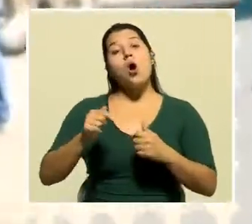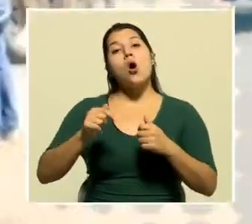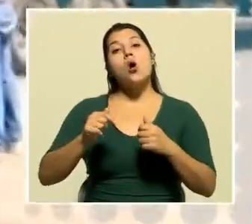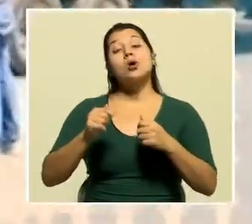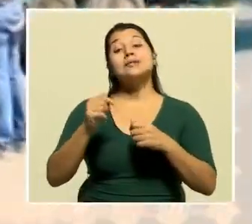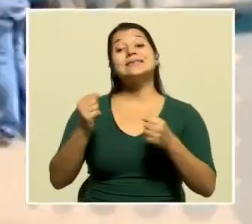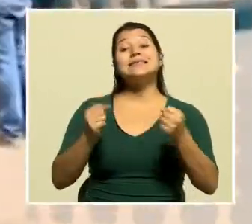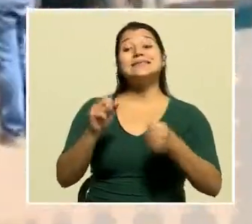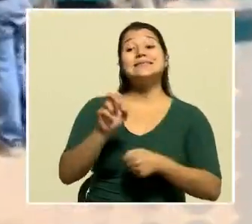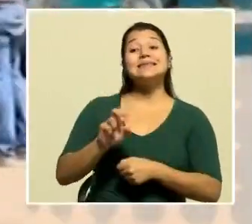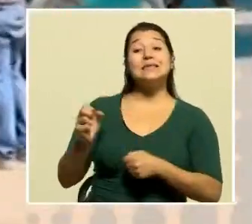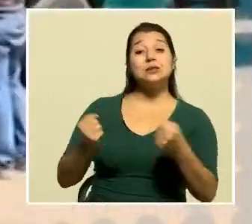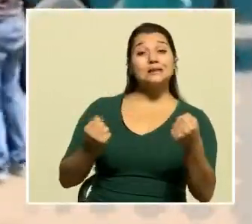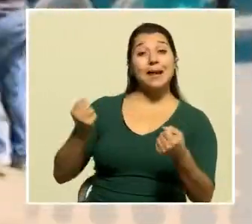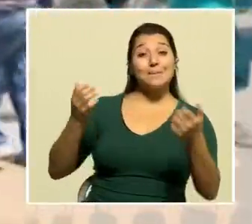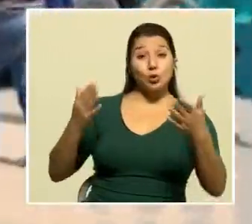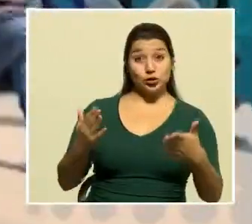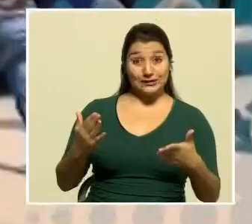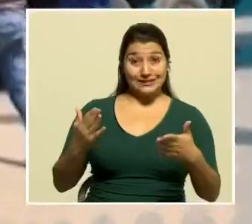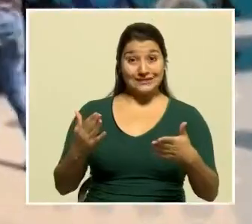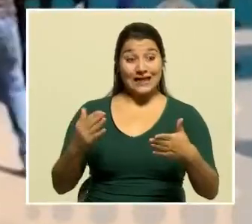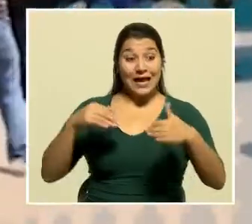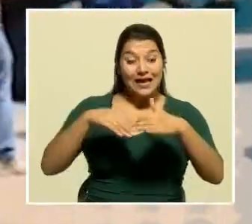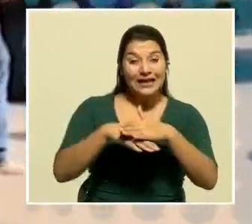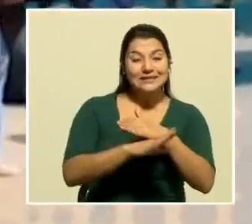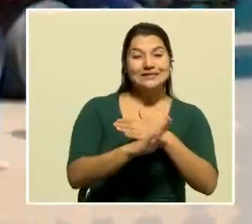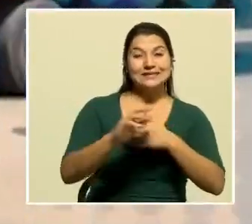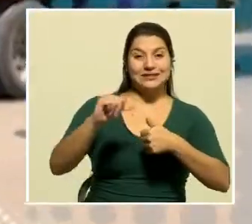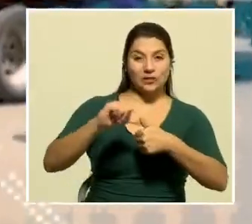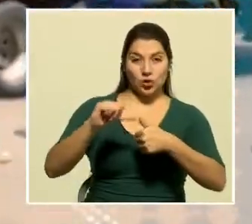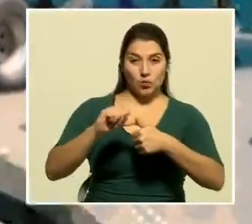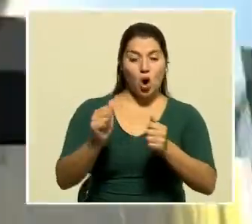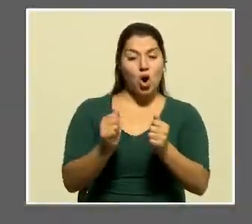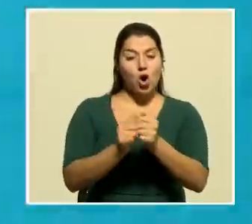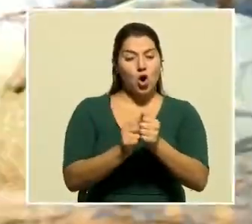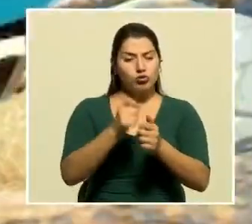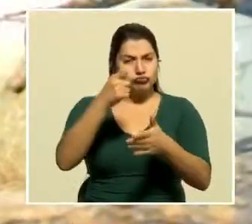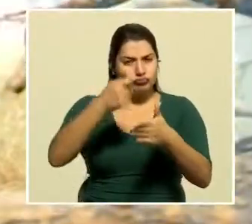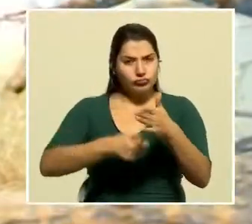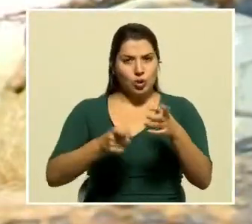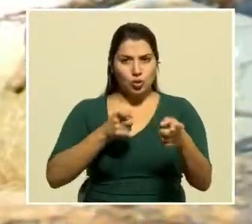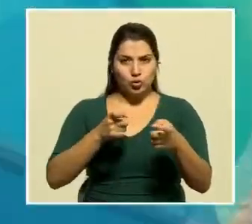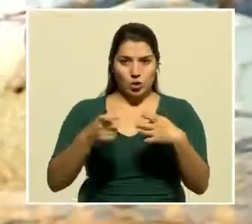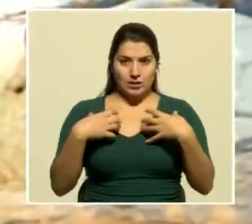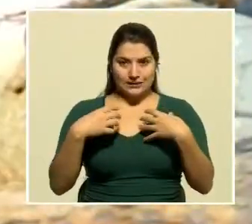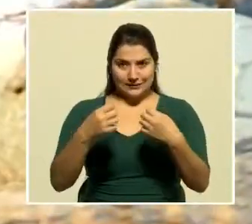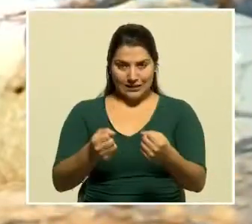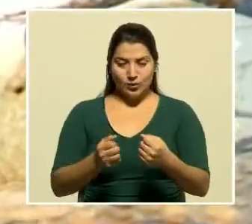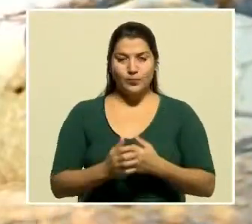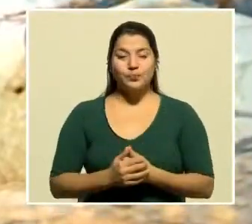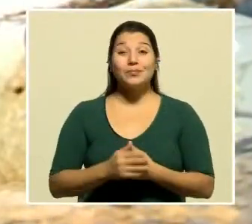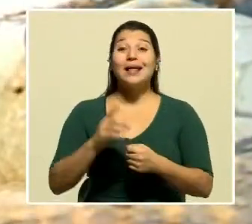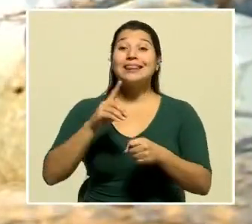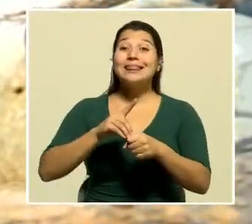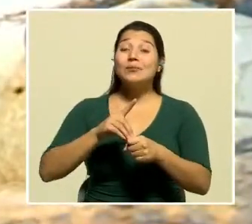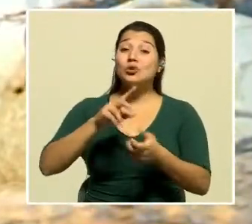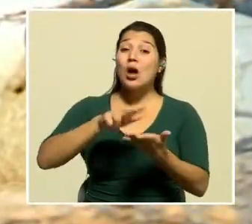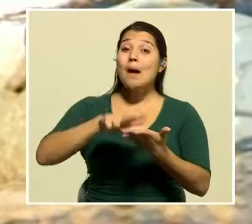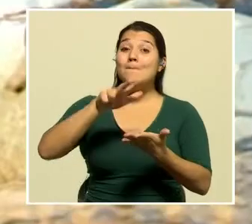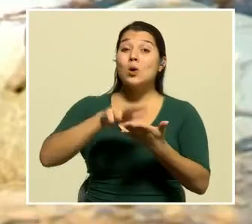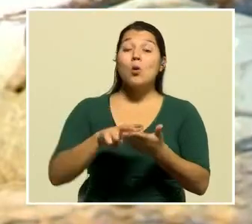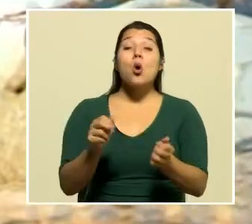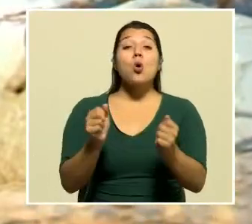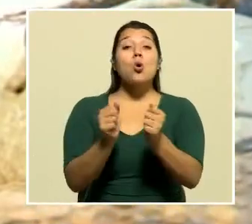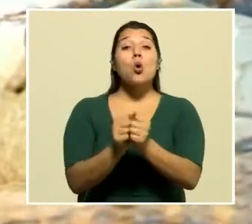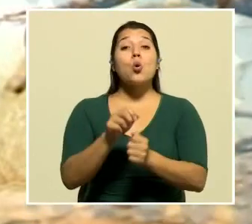Rica y Centroamérica. Será bajo estrictos controles sanitarios. Los diputados aprobaron con